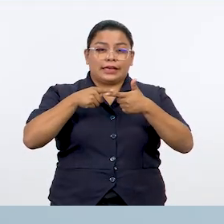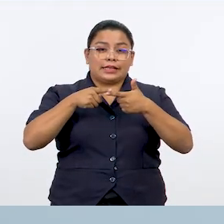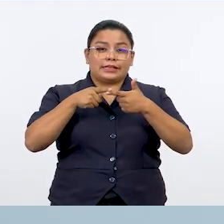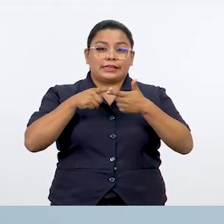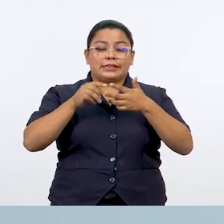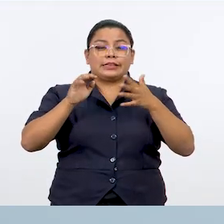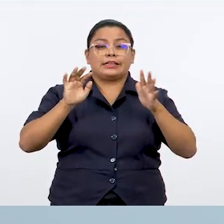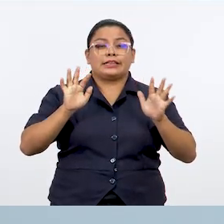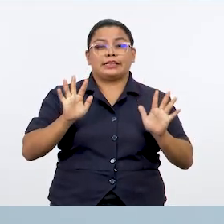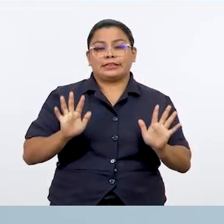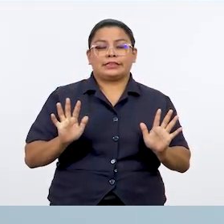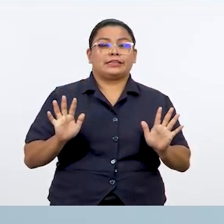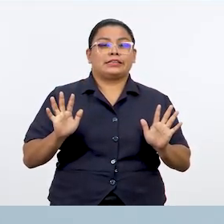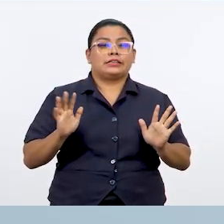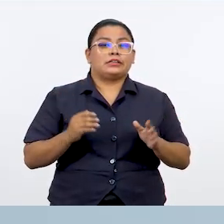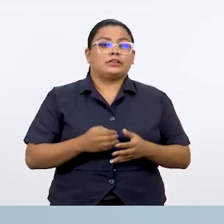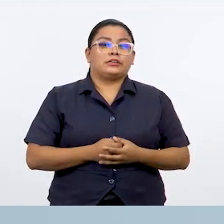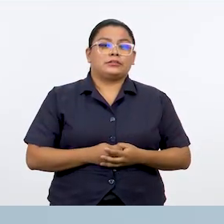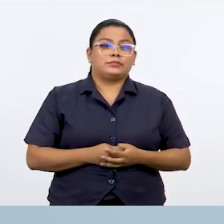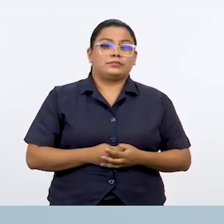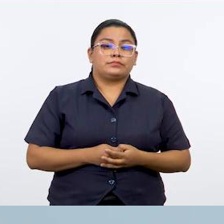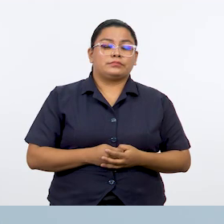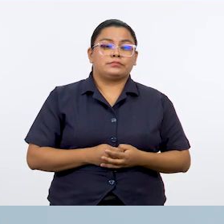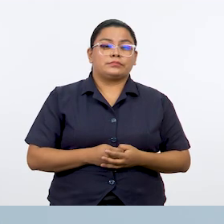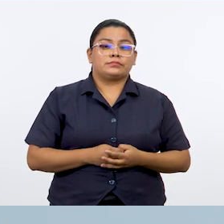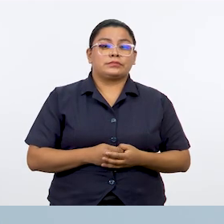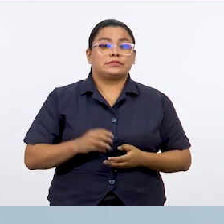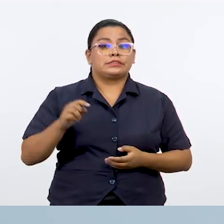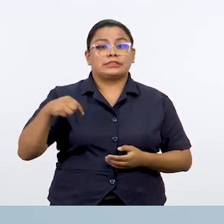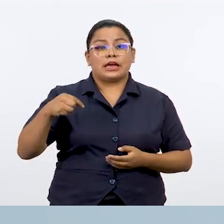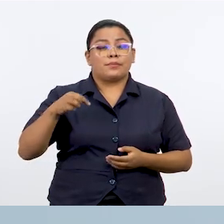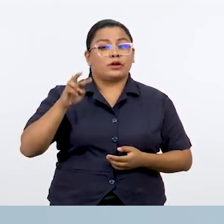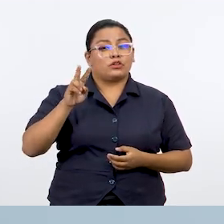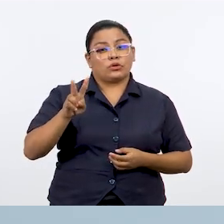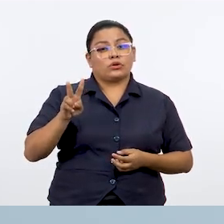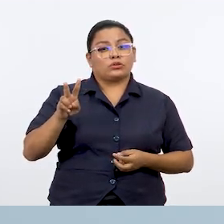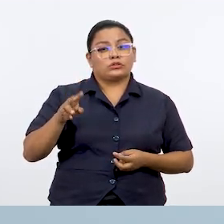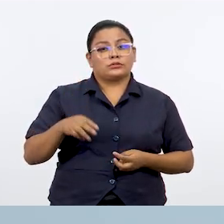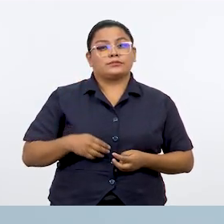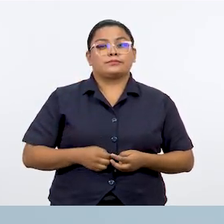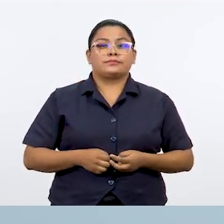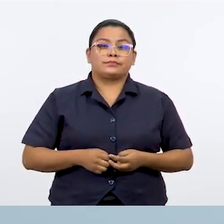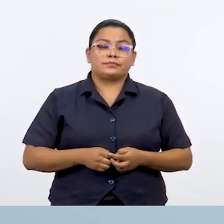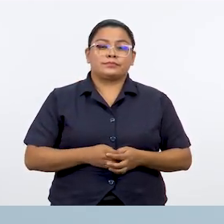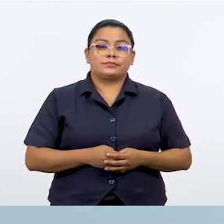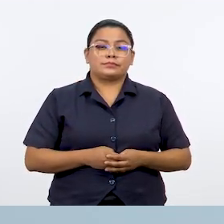entre 10. Y eso nos resulta siempre 2.